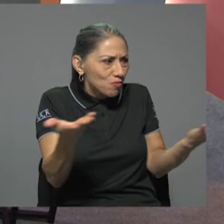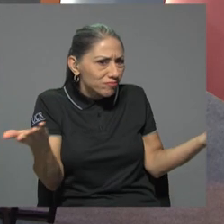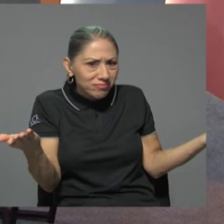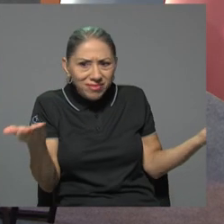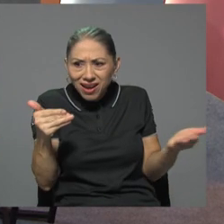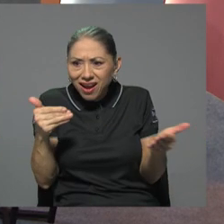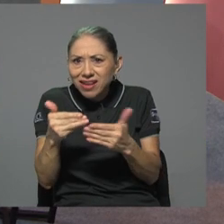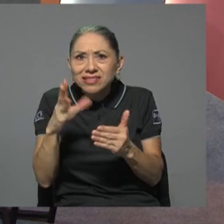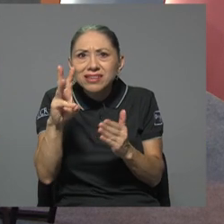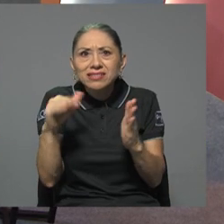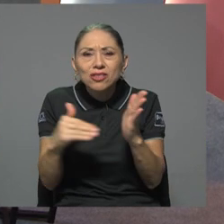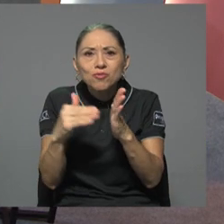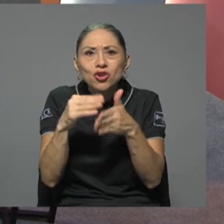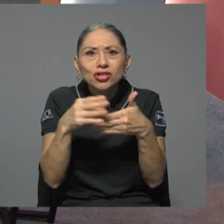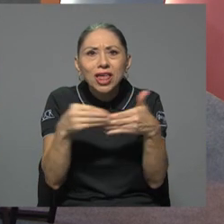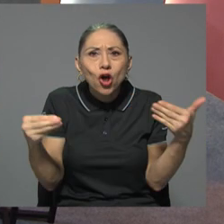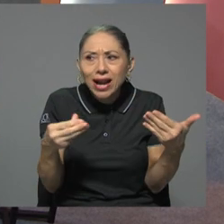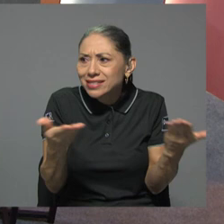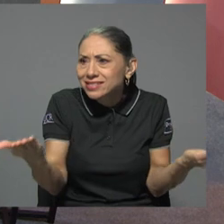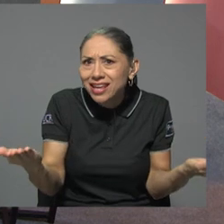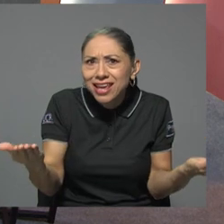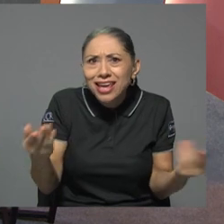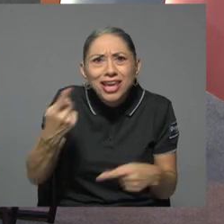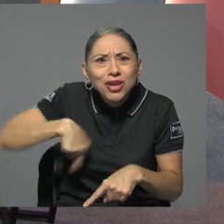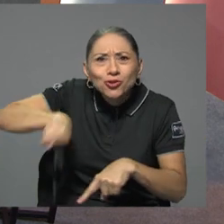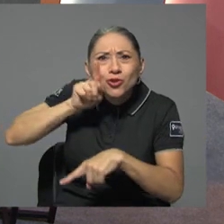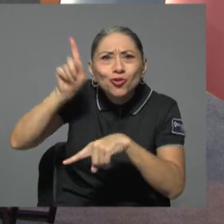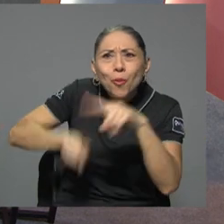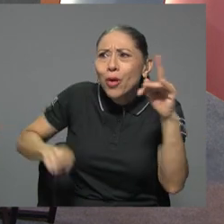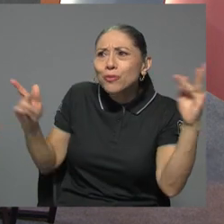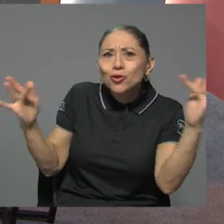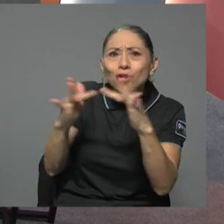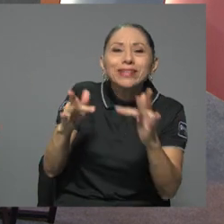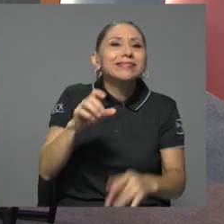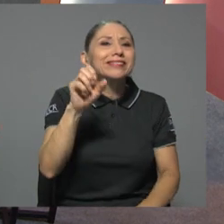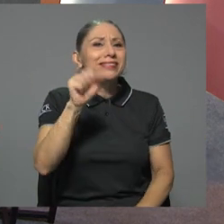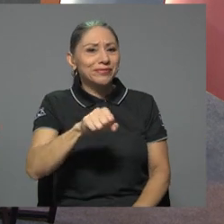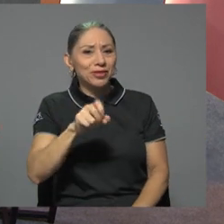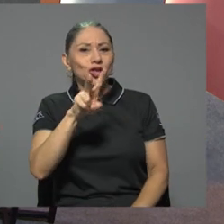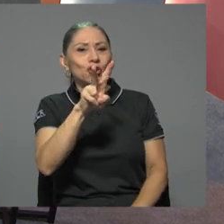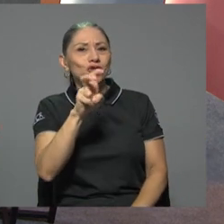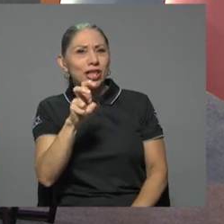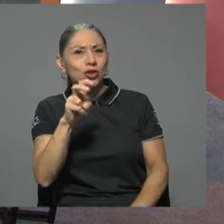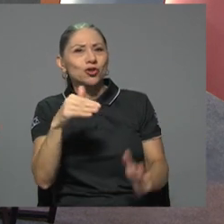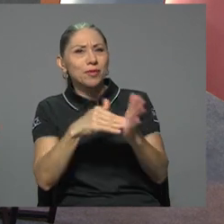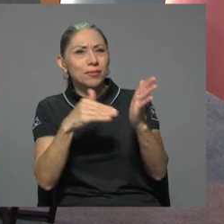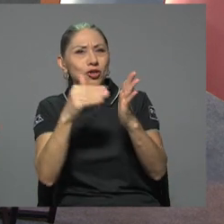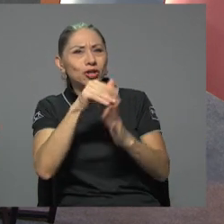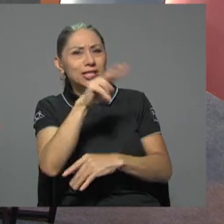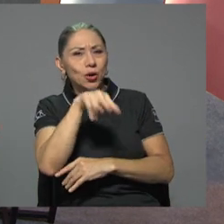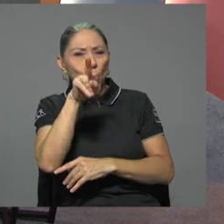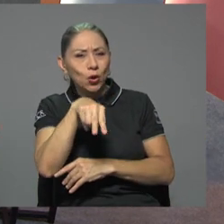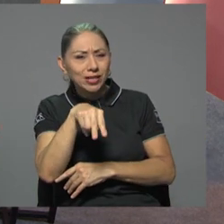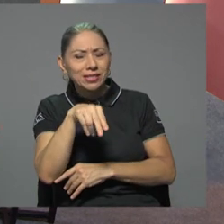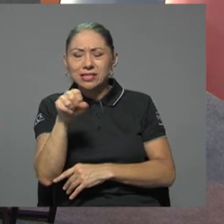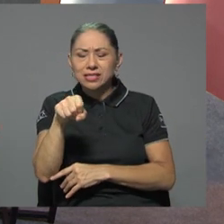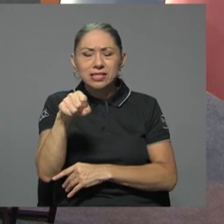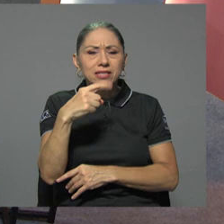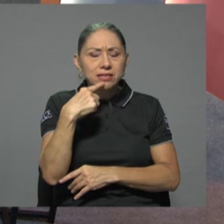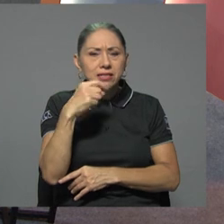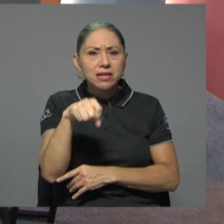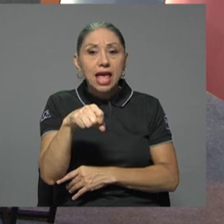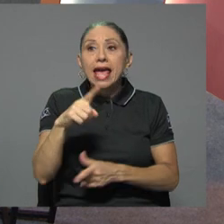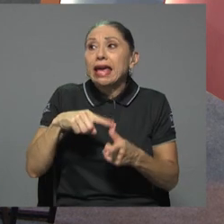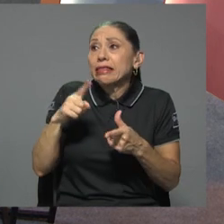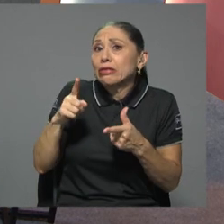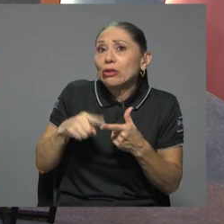no somos capaces de conectar 200 200 mil millones de colonias 203 verdad entonces cientos es el